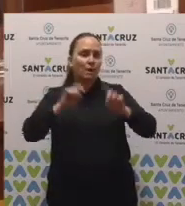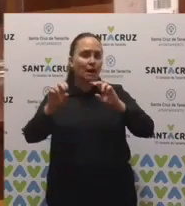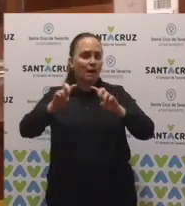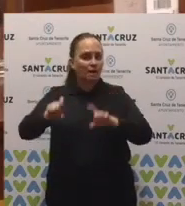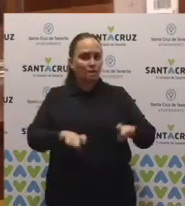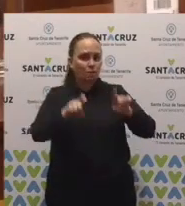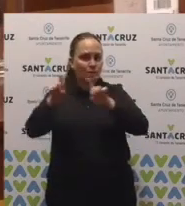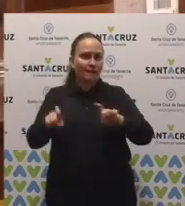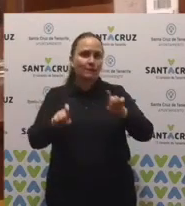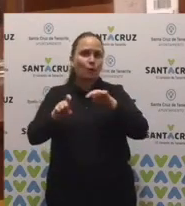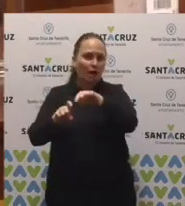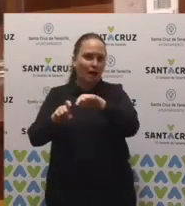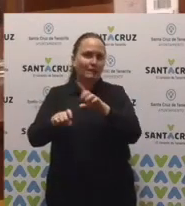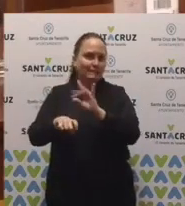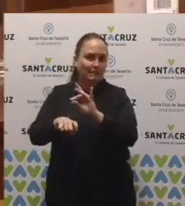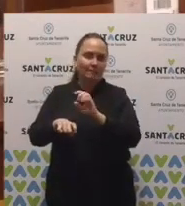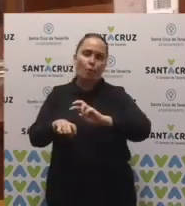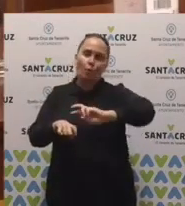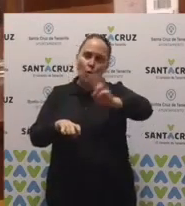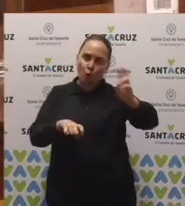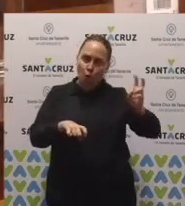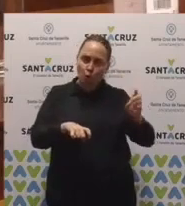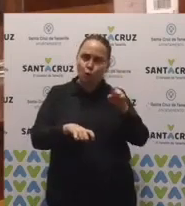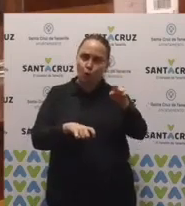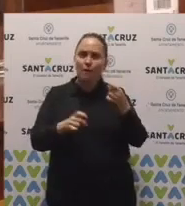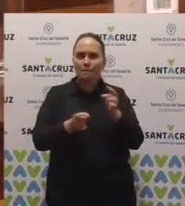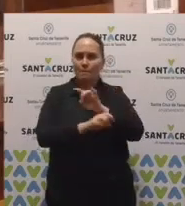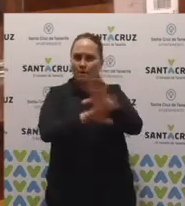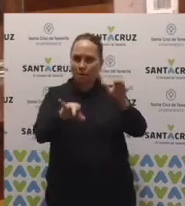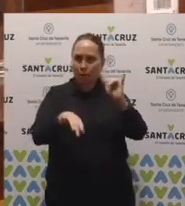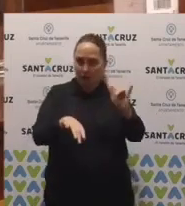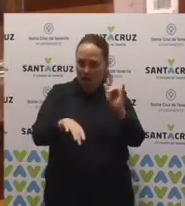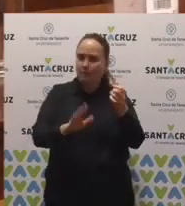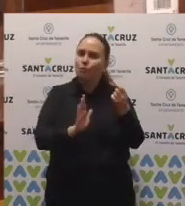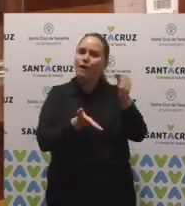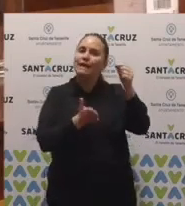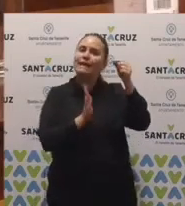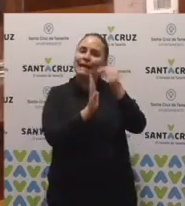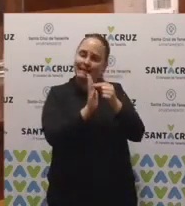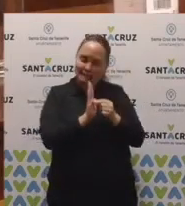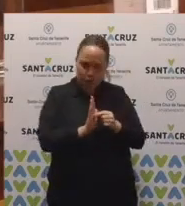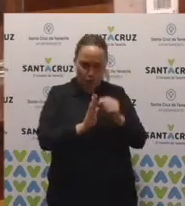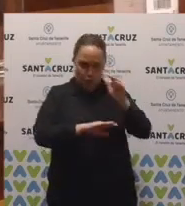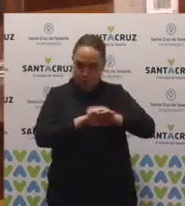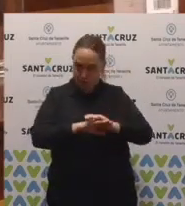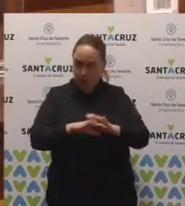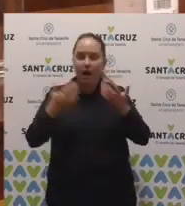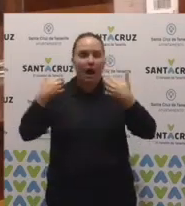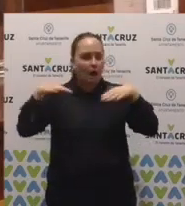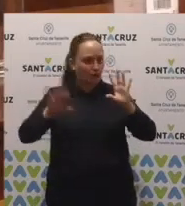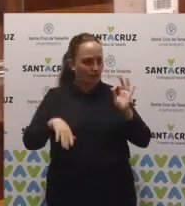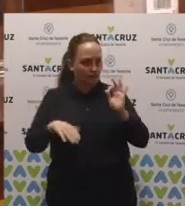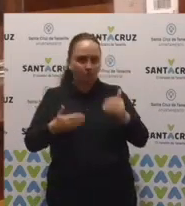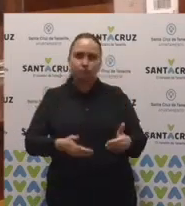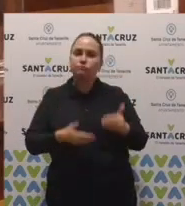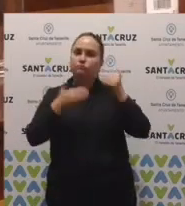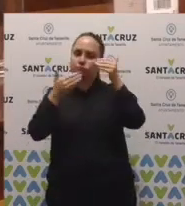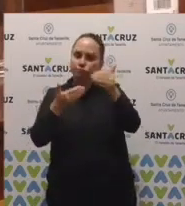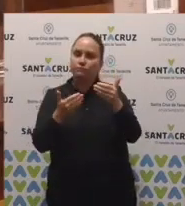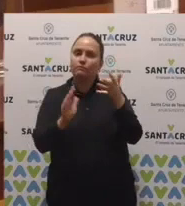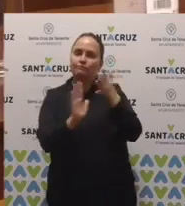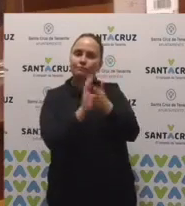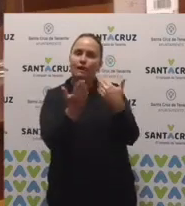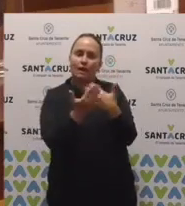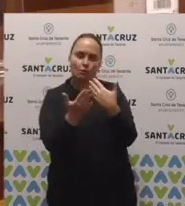tanto hemos cumplido el requisito ponerlo a disposición de los concejales independientemente de que se deje la dación de cuentas para el siguiente